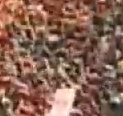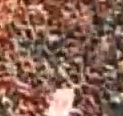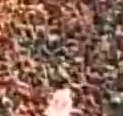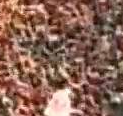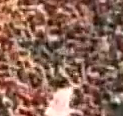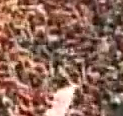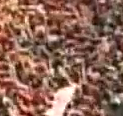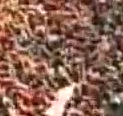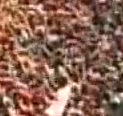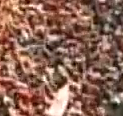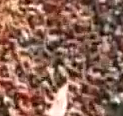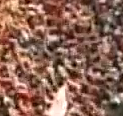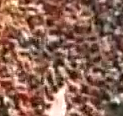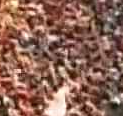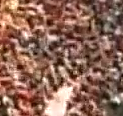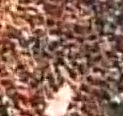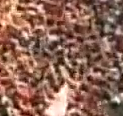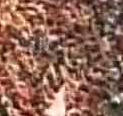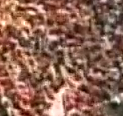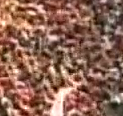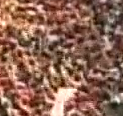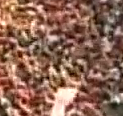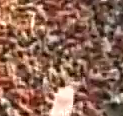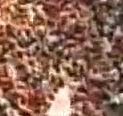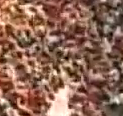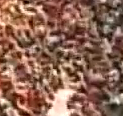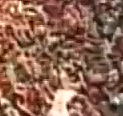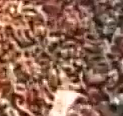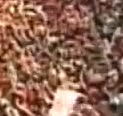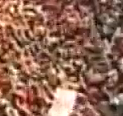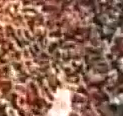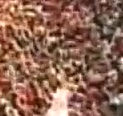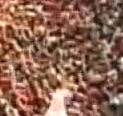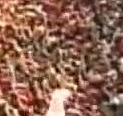nosotros vamos a retornar el contacto a los estudios. Adelante.